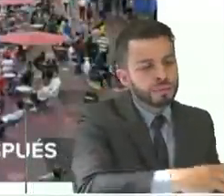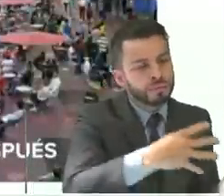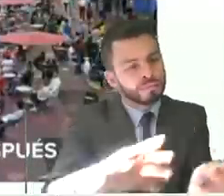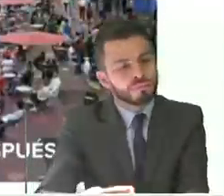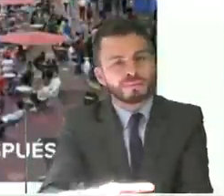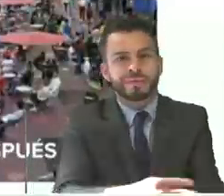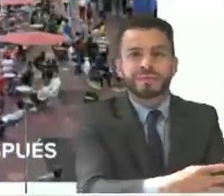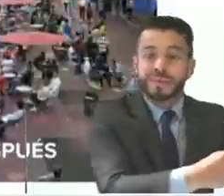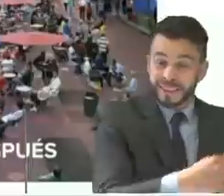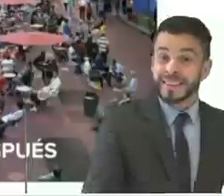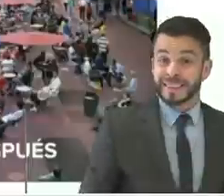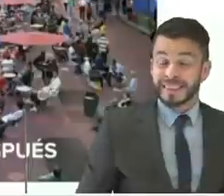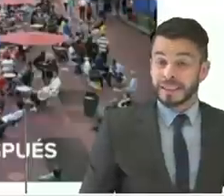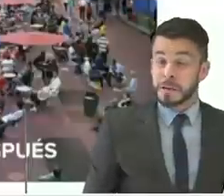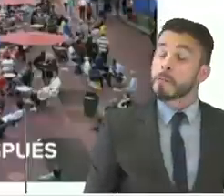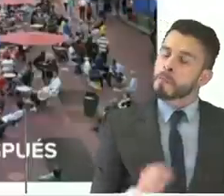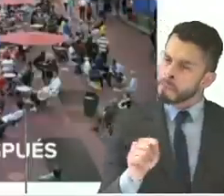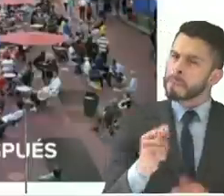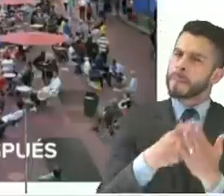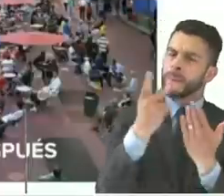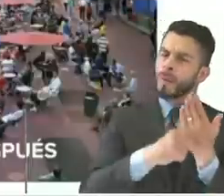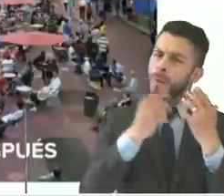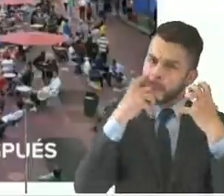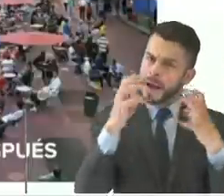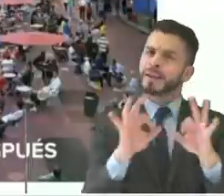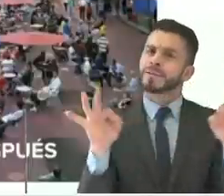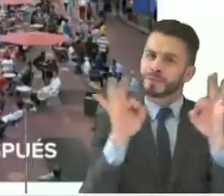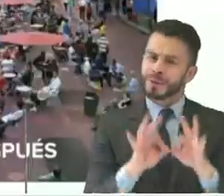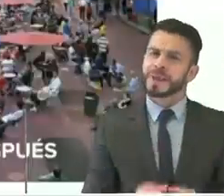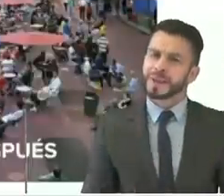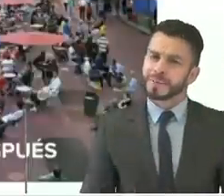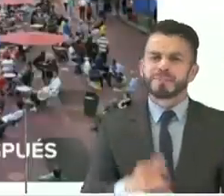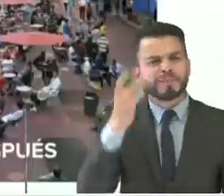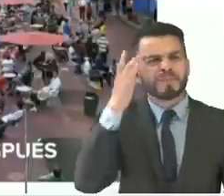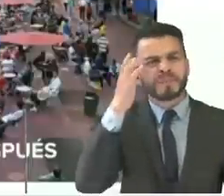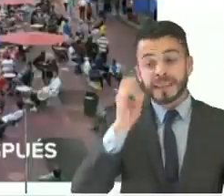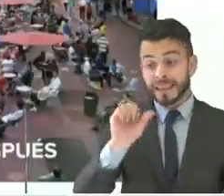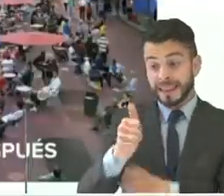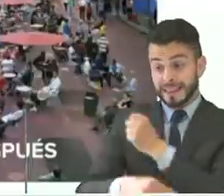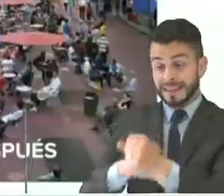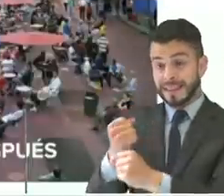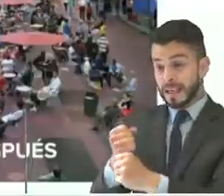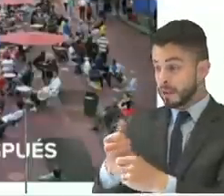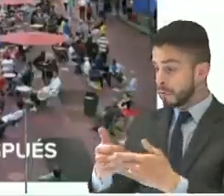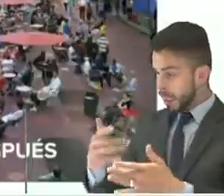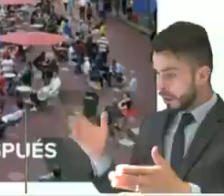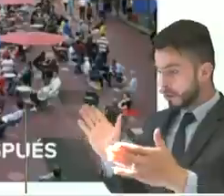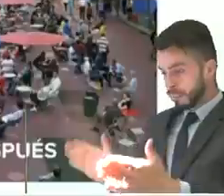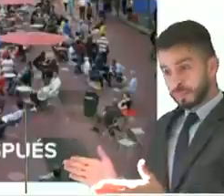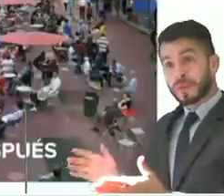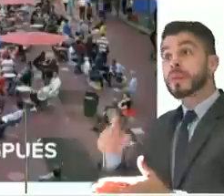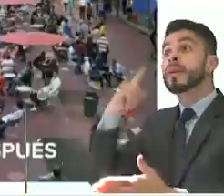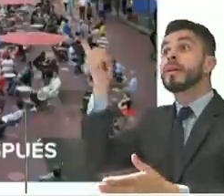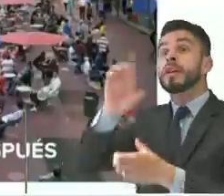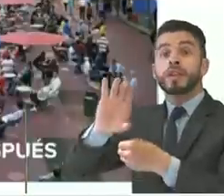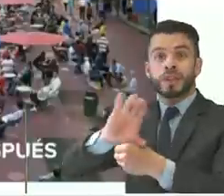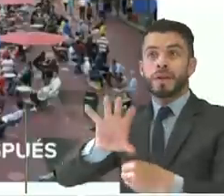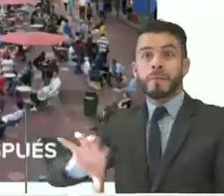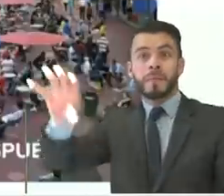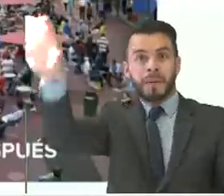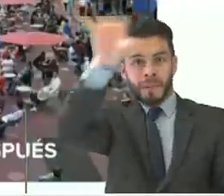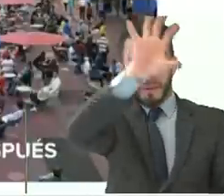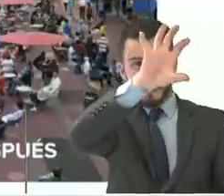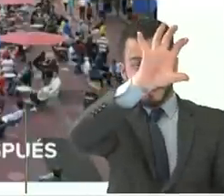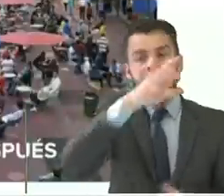estamos viendo que en la última década muchas ciudades por el mundo están moviéndose hacia un modelo de ciudad más